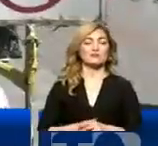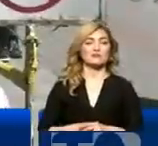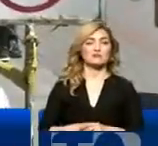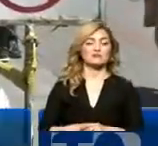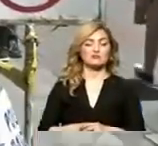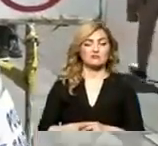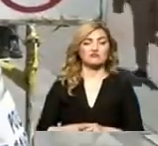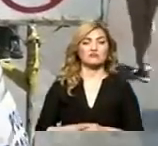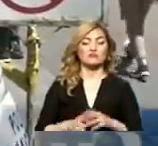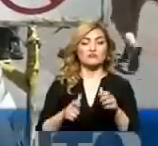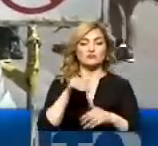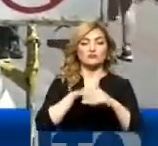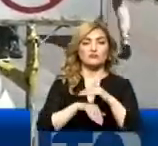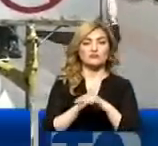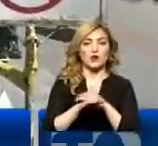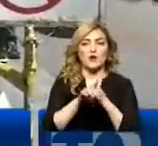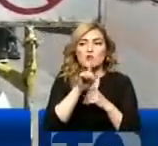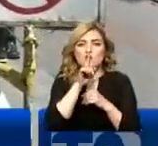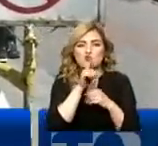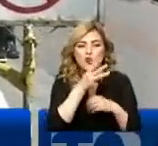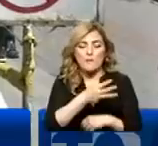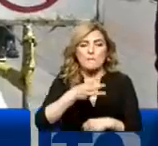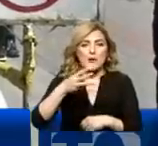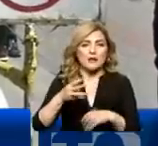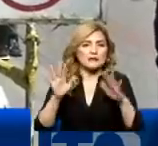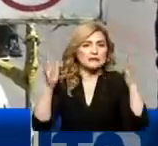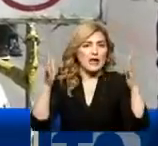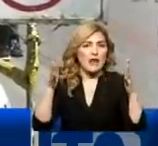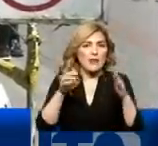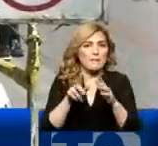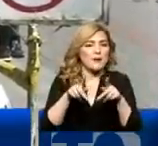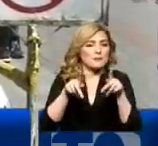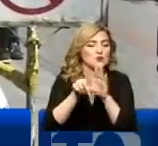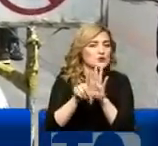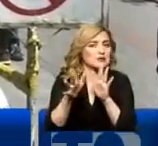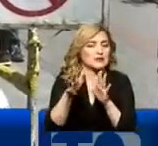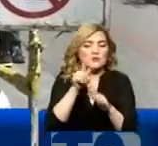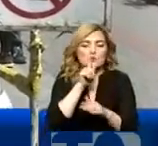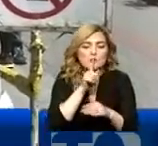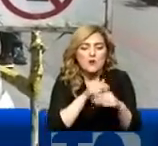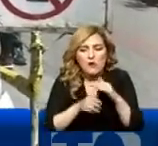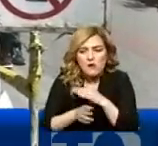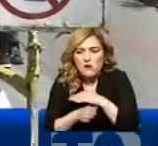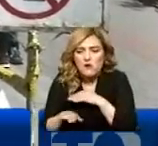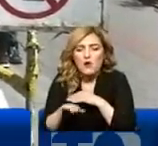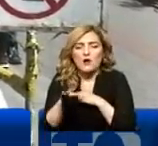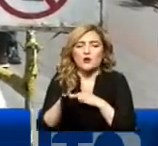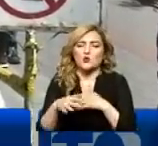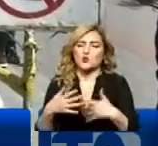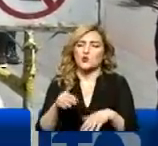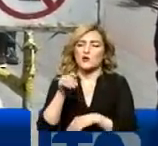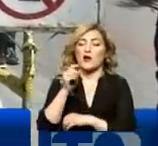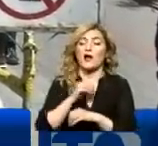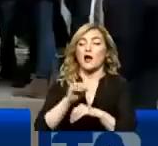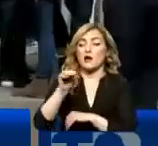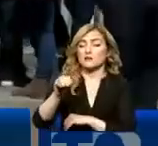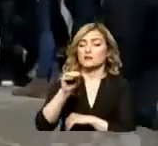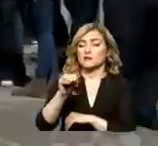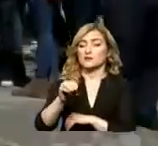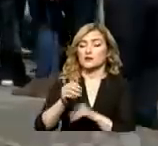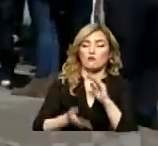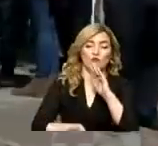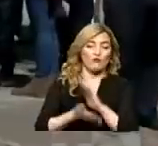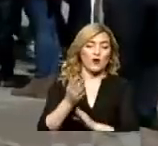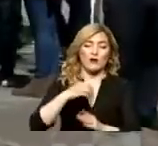han ingresado evadiendo filtros migratorios, igual se les notifica para que puedan salir del territorio ecuatoriano en el lapso de 30 días.